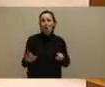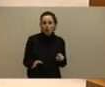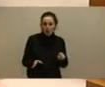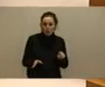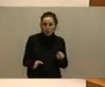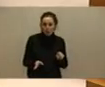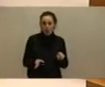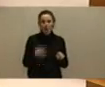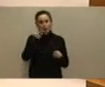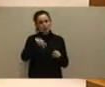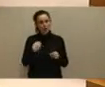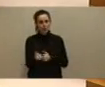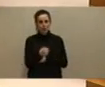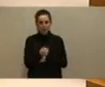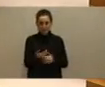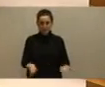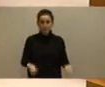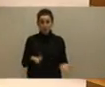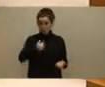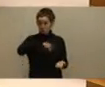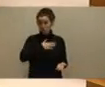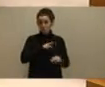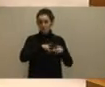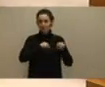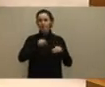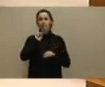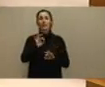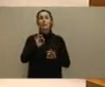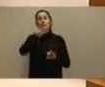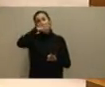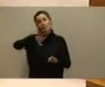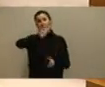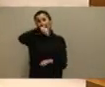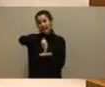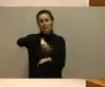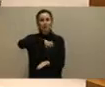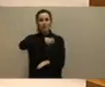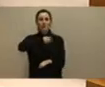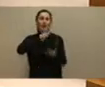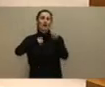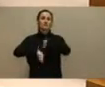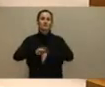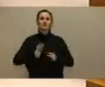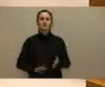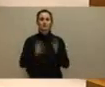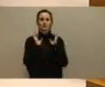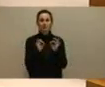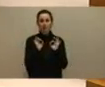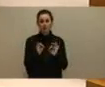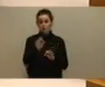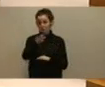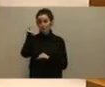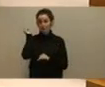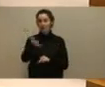reconocer, pero somos los denunciantes y, por lo tanto, no nos podemos personar, salvo que puntualmente cita a alguien a declarar el